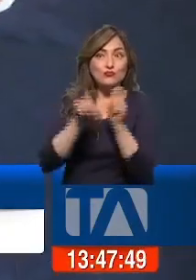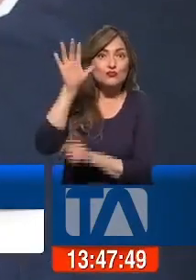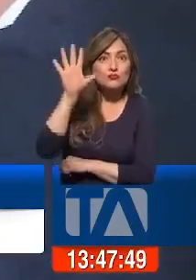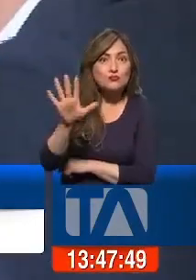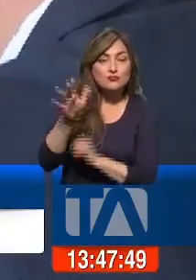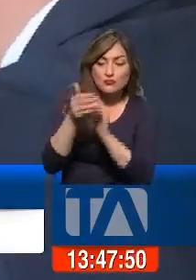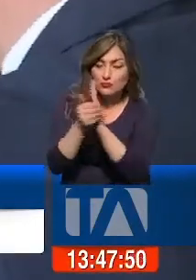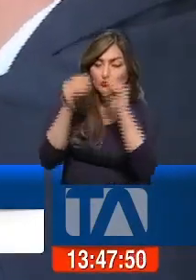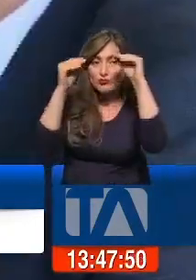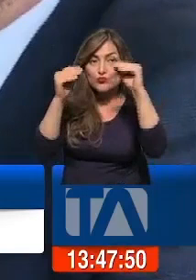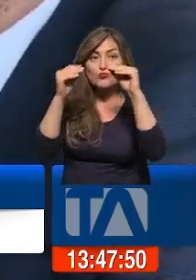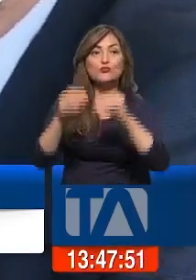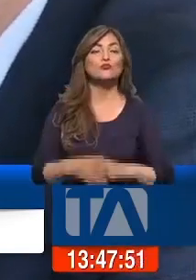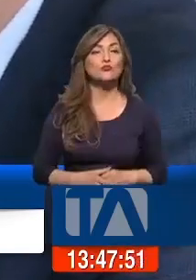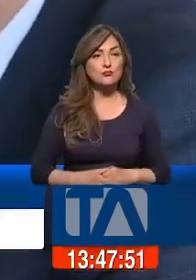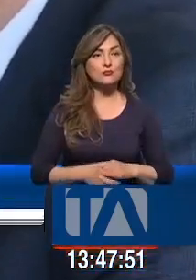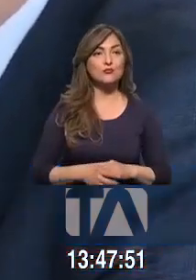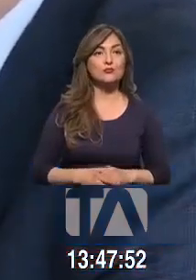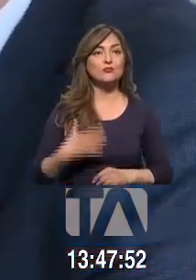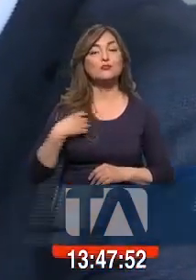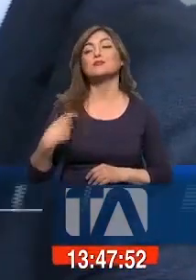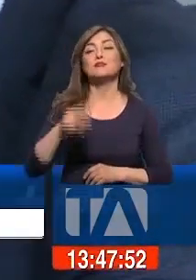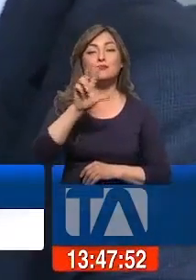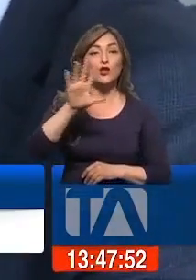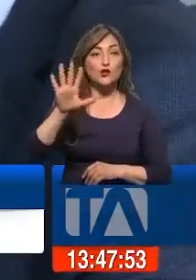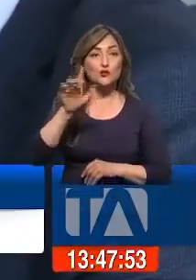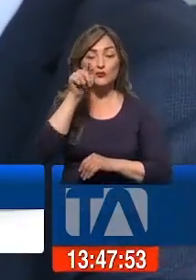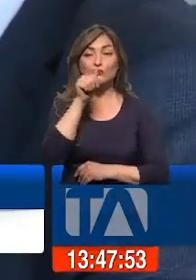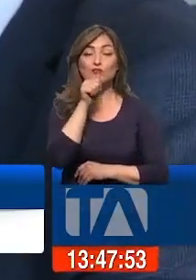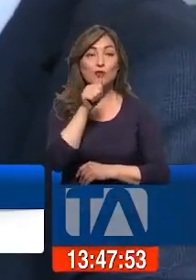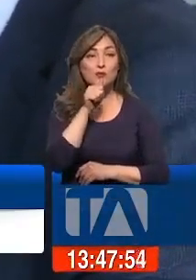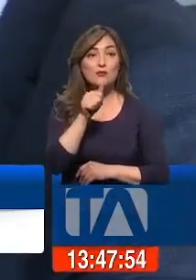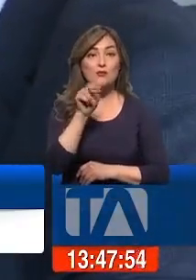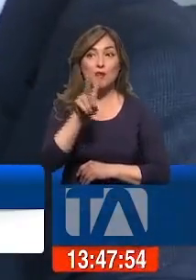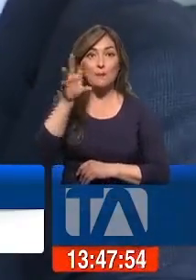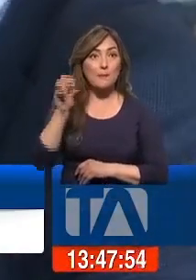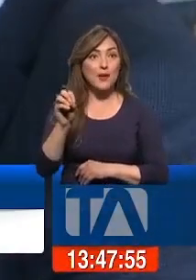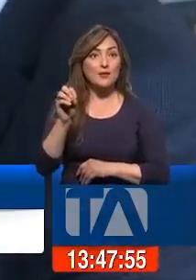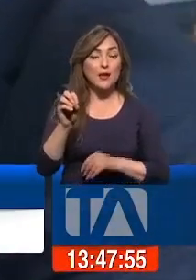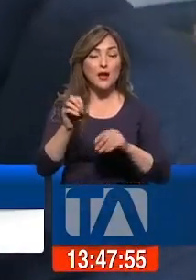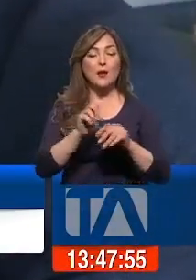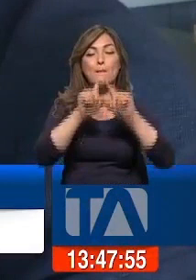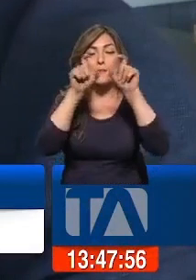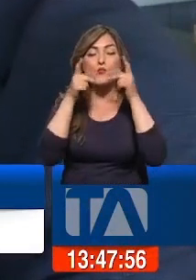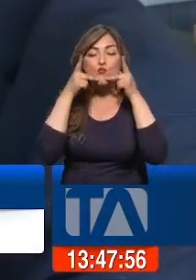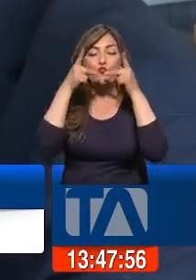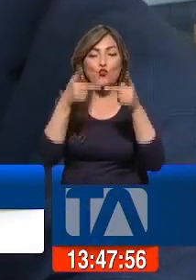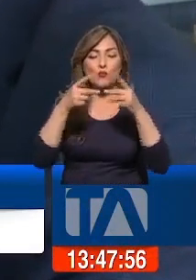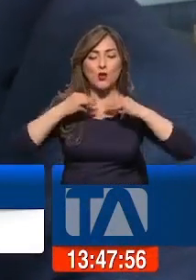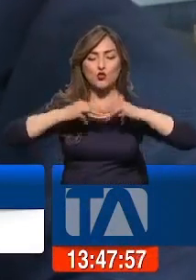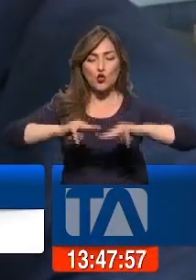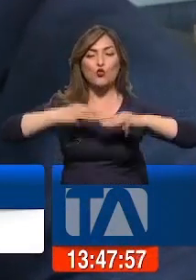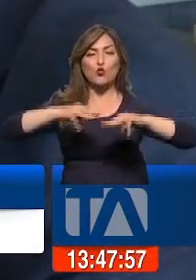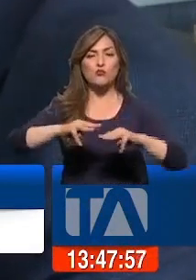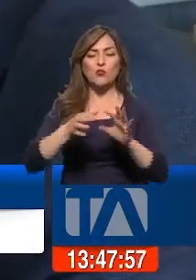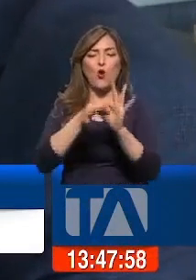fueron capacitadas para esto. 35 del sector privado y 20 del sector público que se han venido capacitando metodologías ágiles,